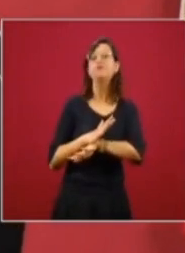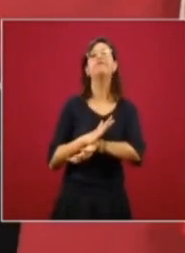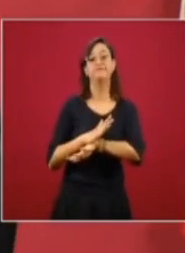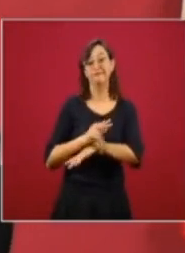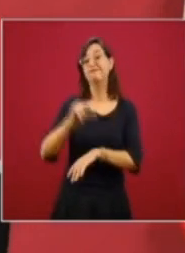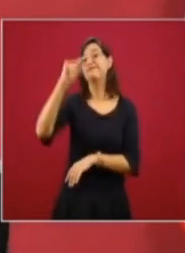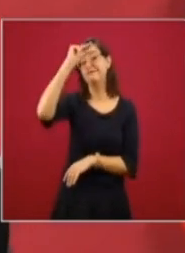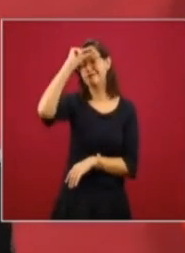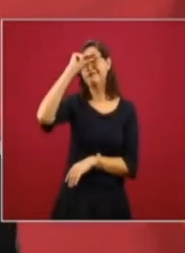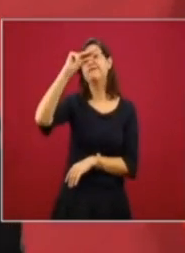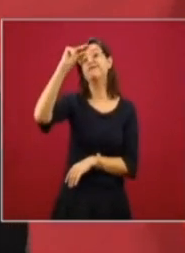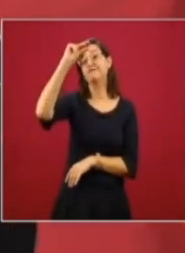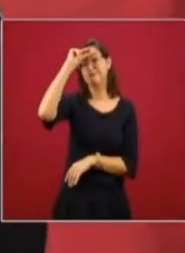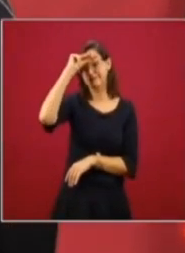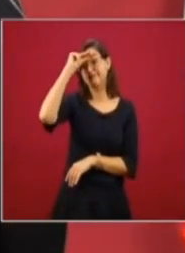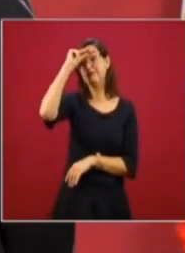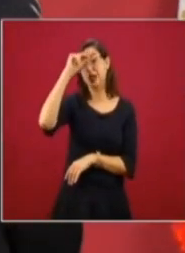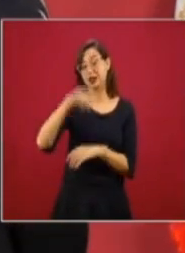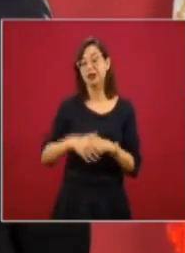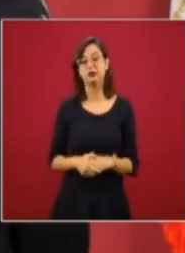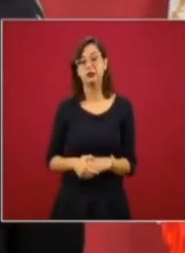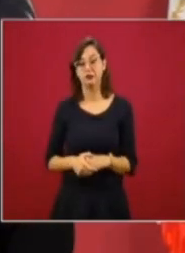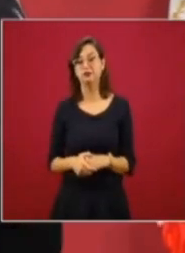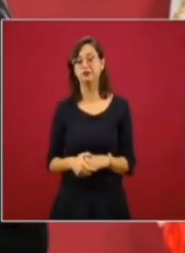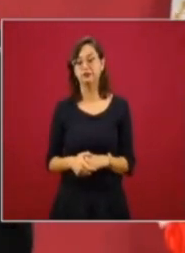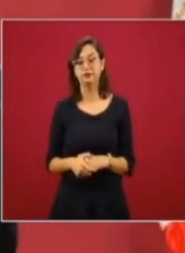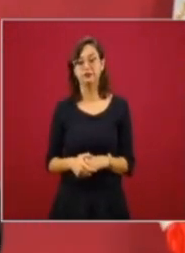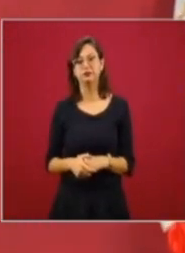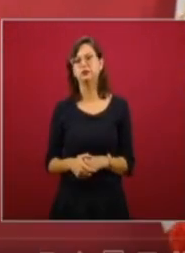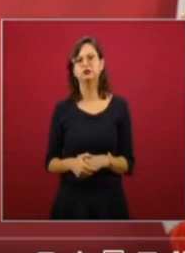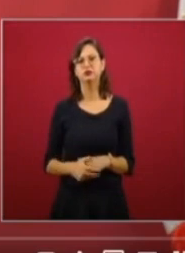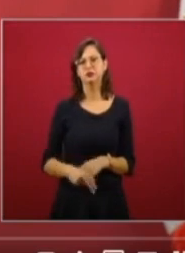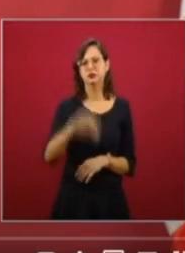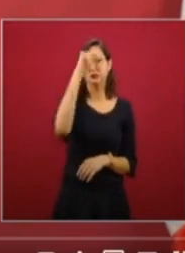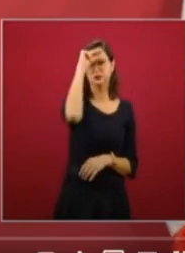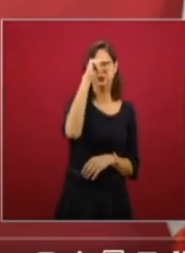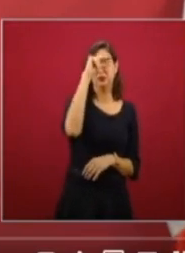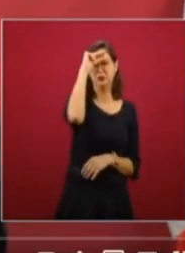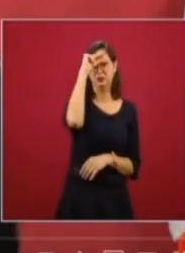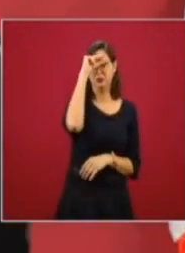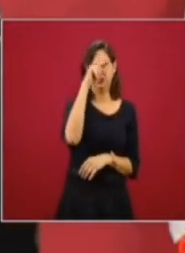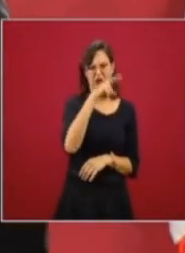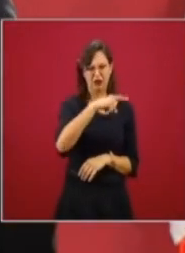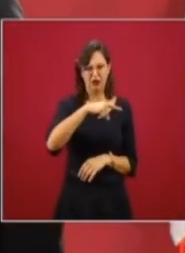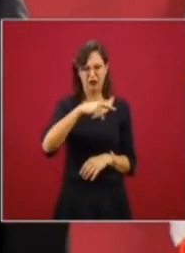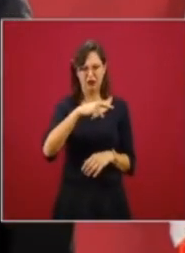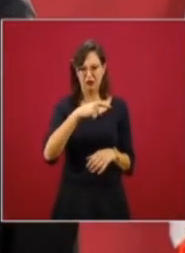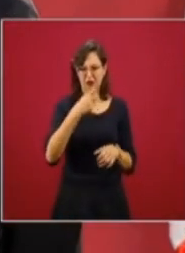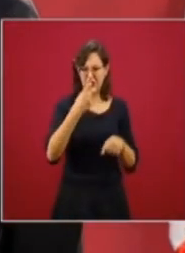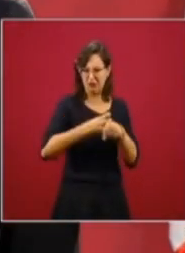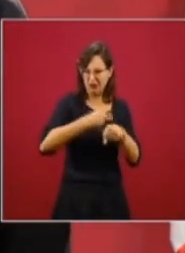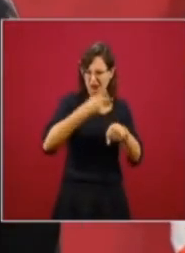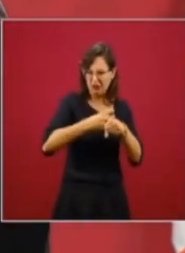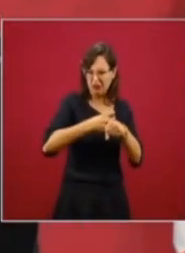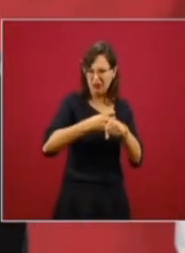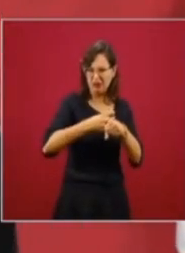No es de gente inteligente el regodearnos